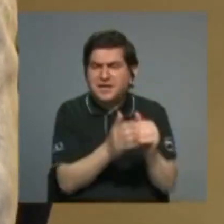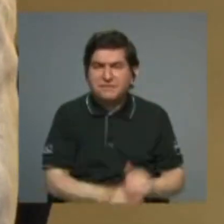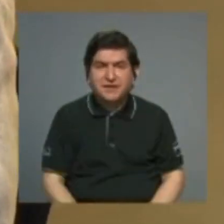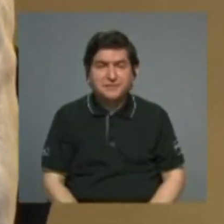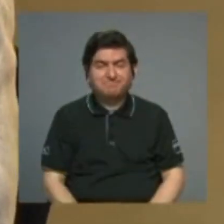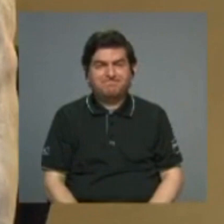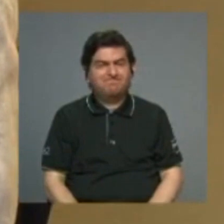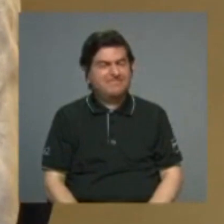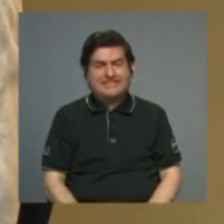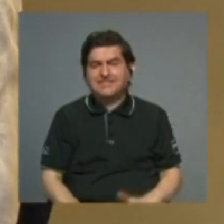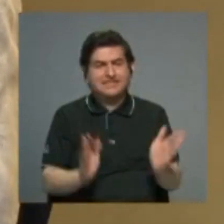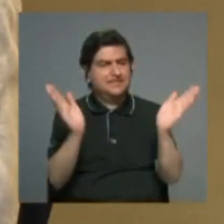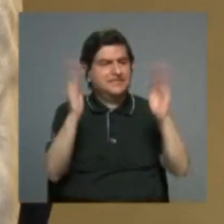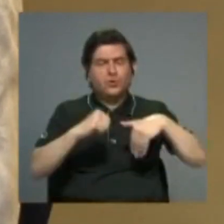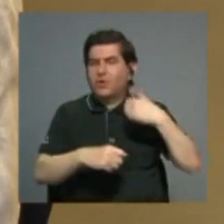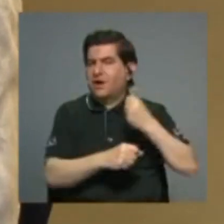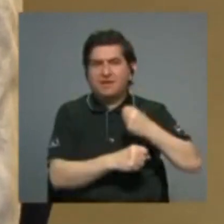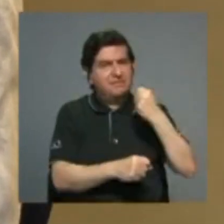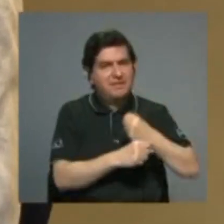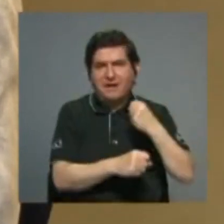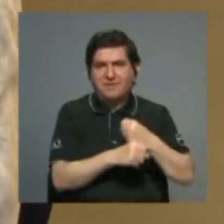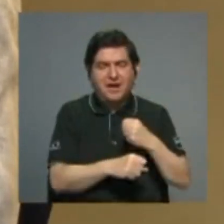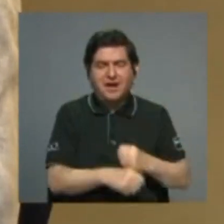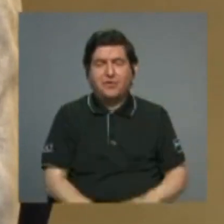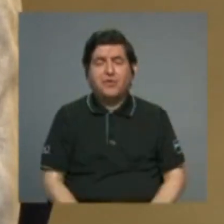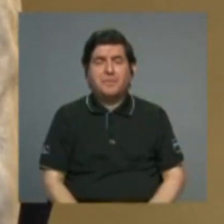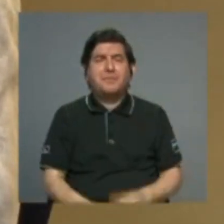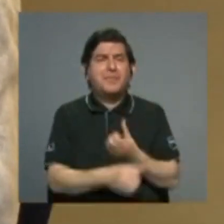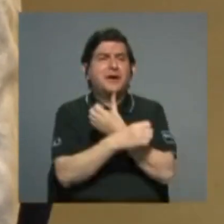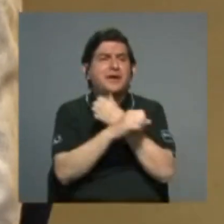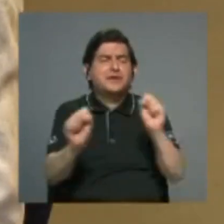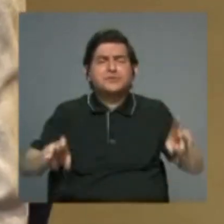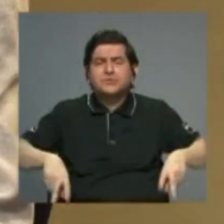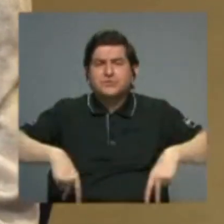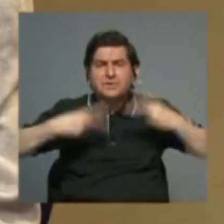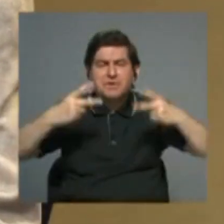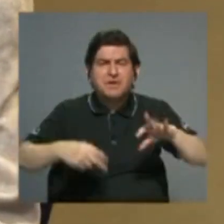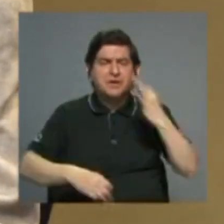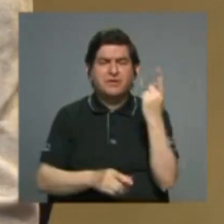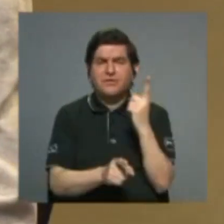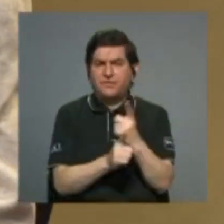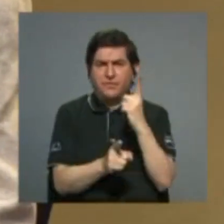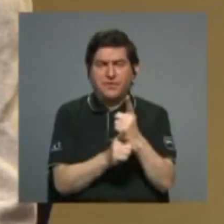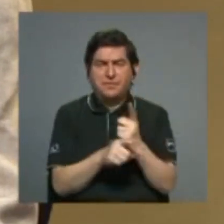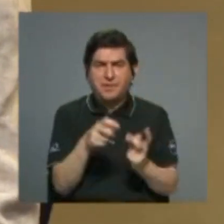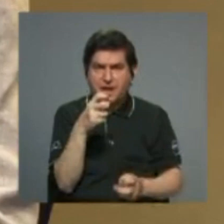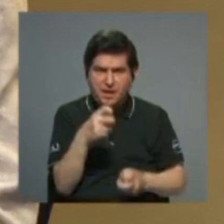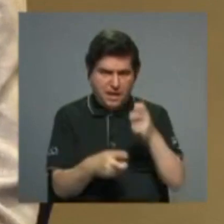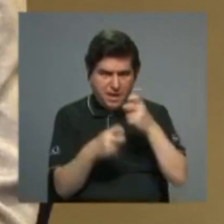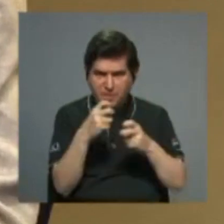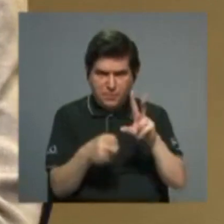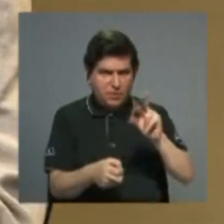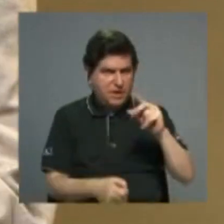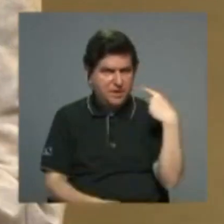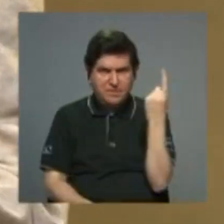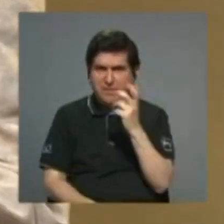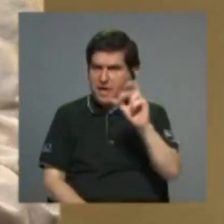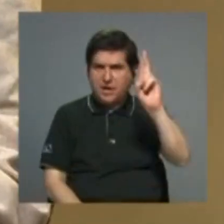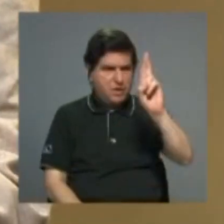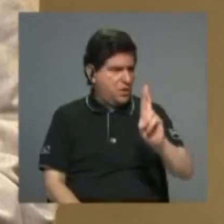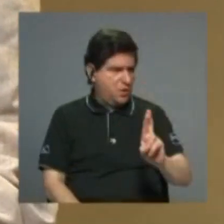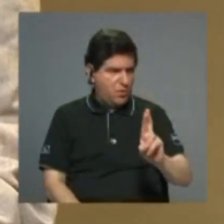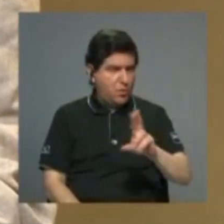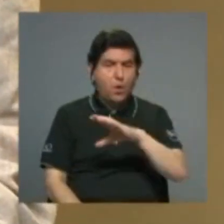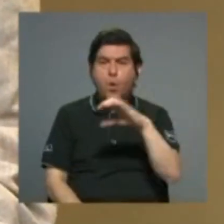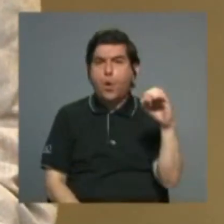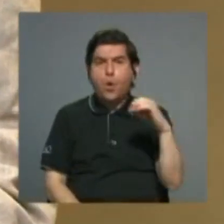hay medios de trabajo para subsistir de una manera adecuada. Entonces, el problema no se convierte solo en Costa Rica y